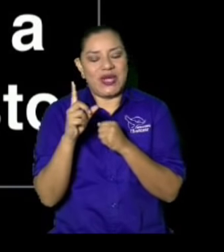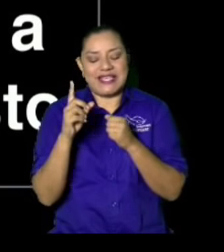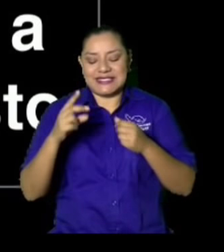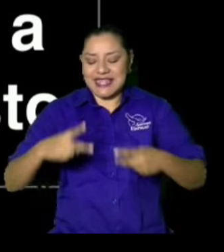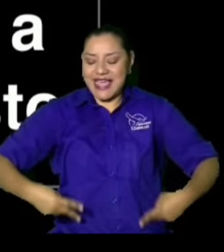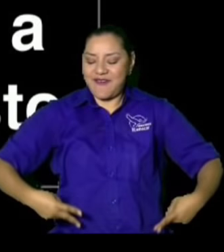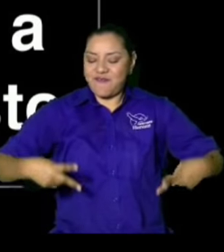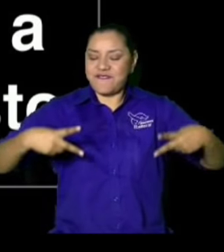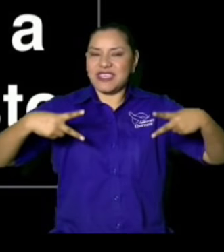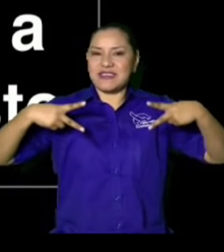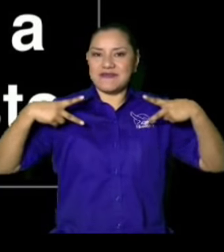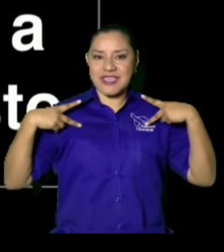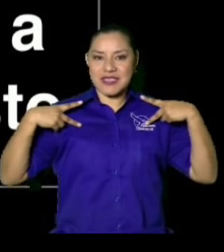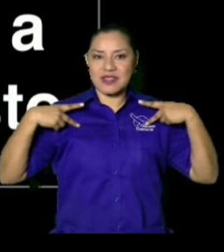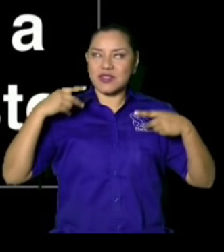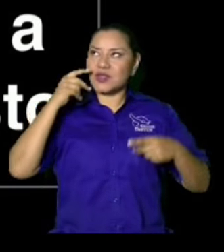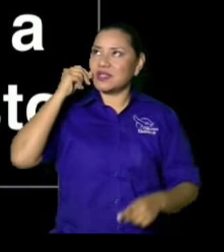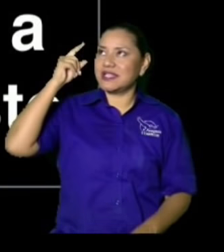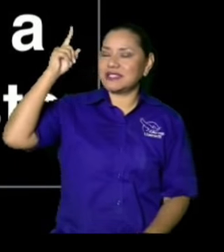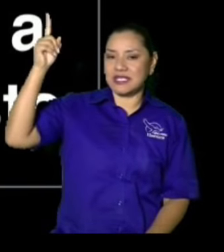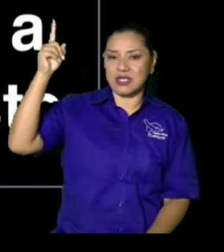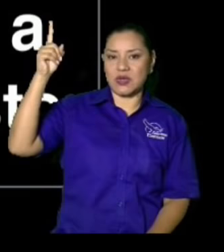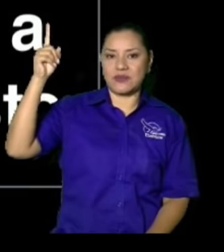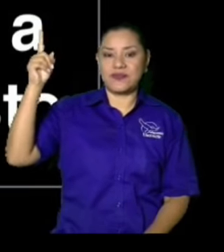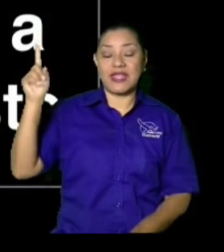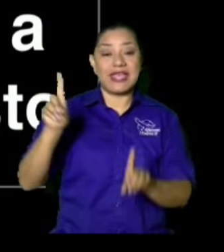siete mujeres que solo dijeron: nuestro propio pan,